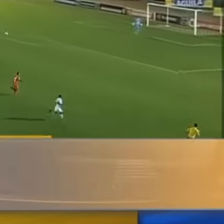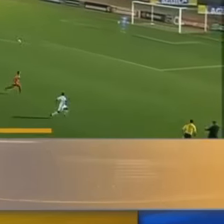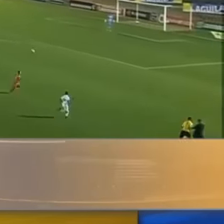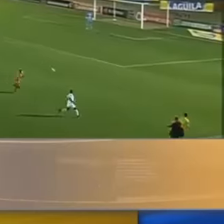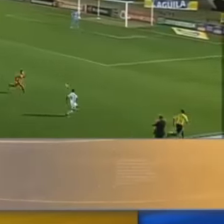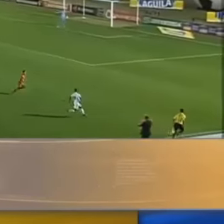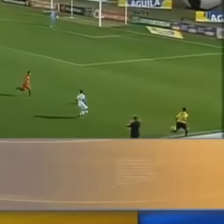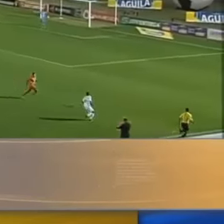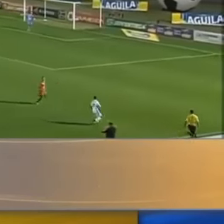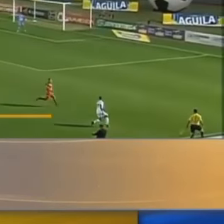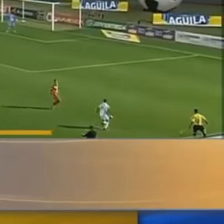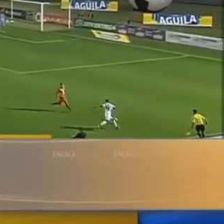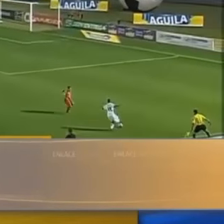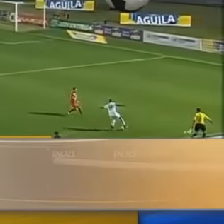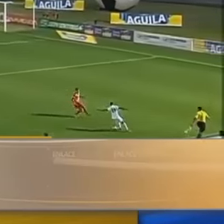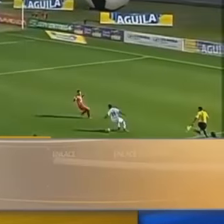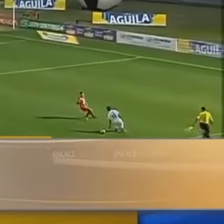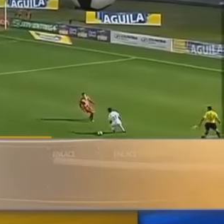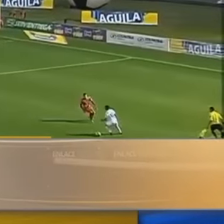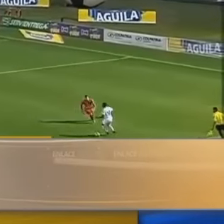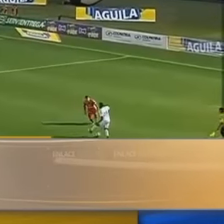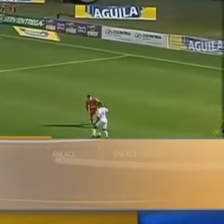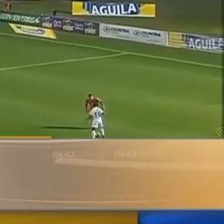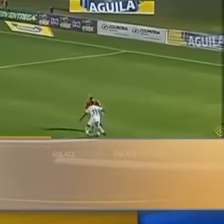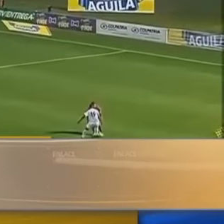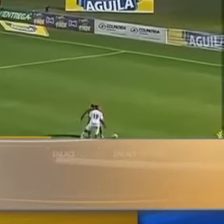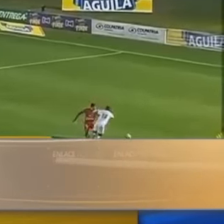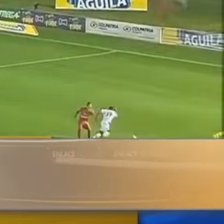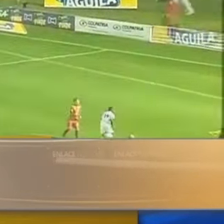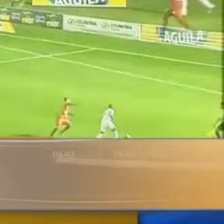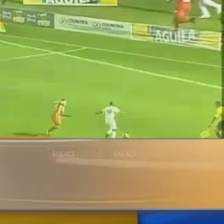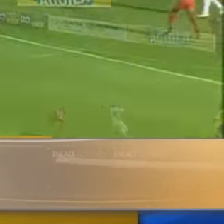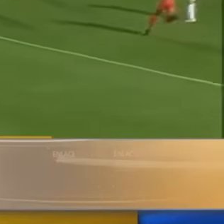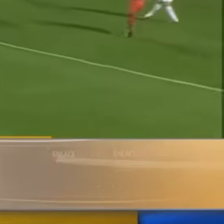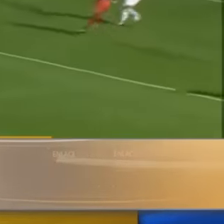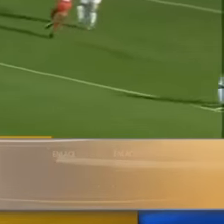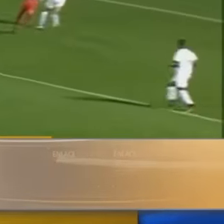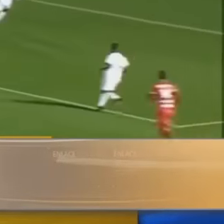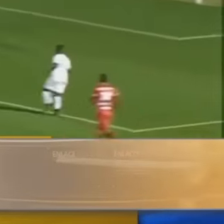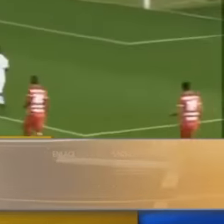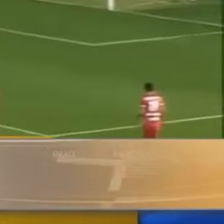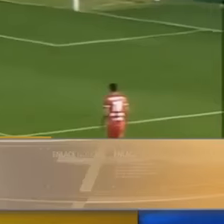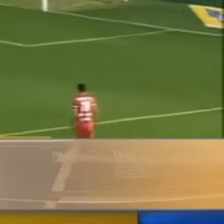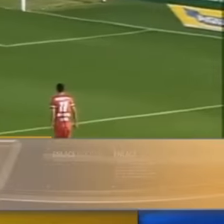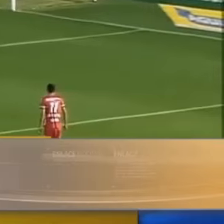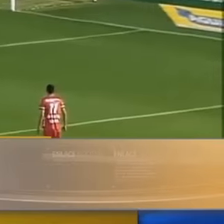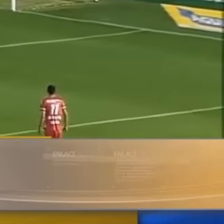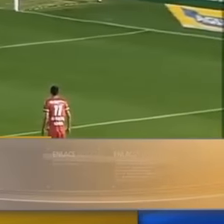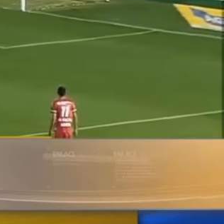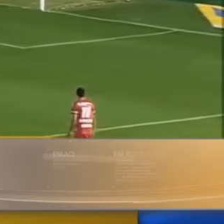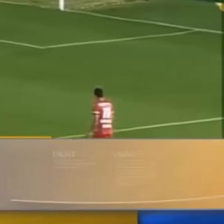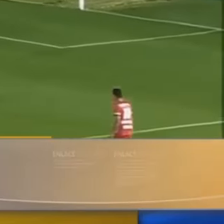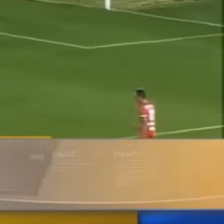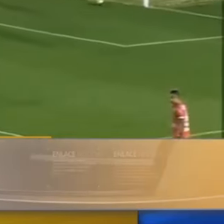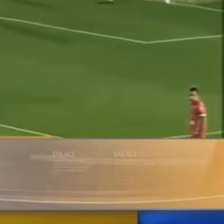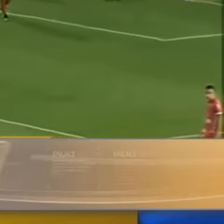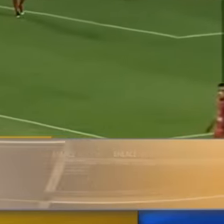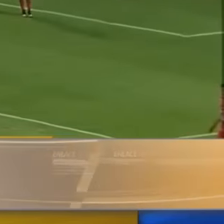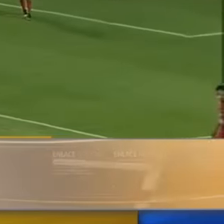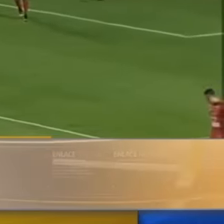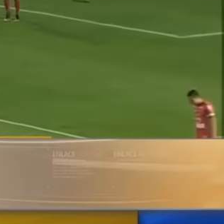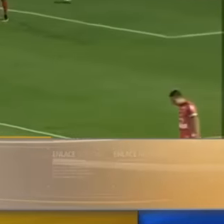de visitante. Eliezer Quiñones fue el encargado de abrir el marcador y el boyacense Mauricio Gómez determinó la paridad. Este domingo la Máquina Amarilla